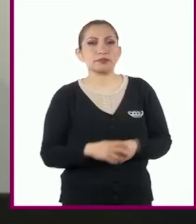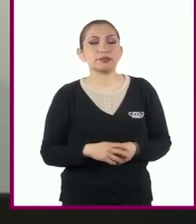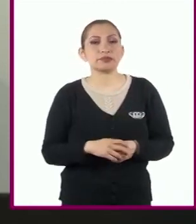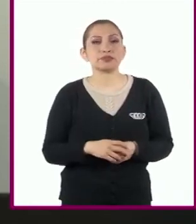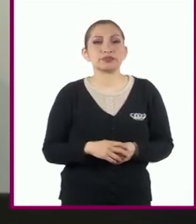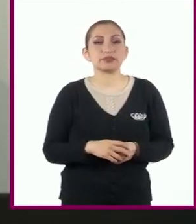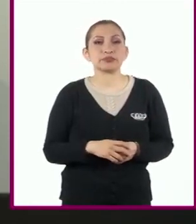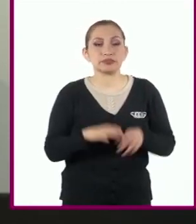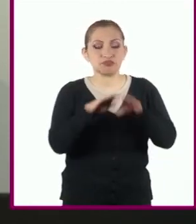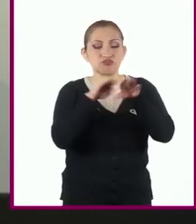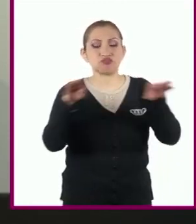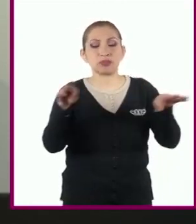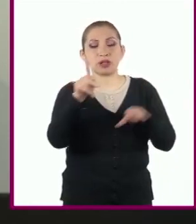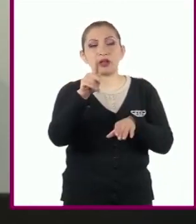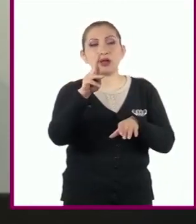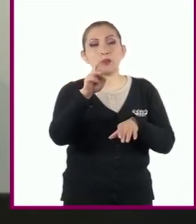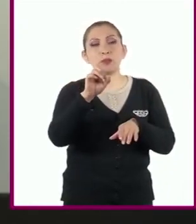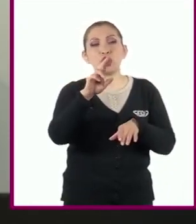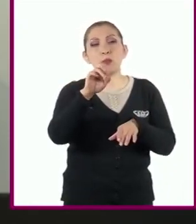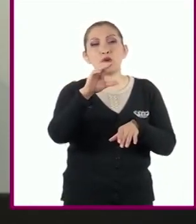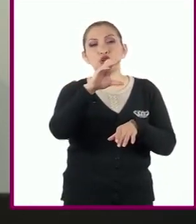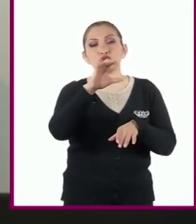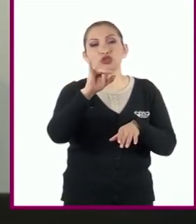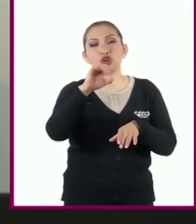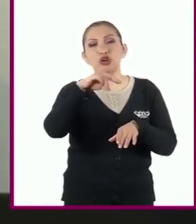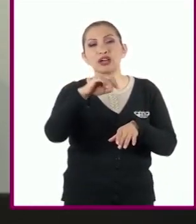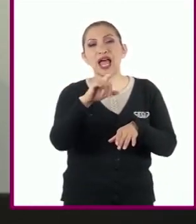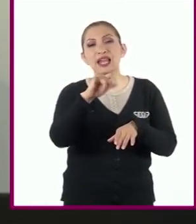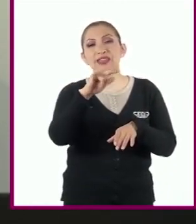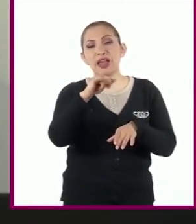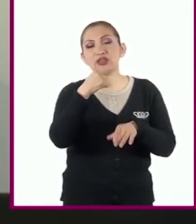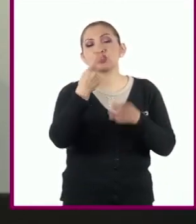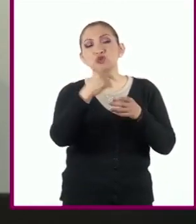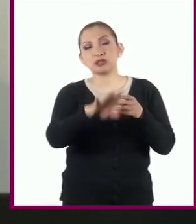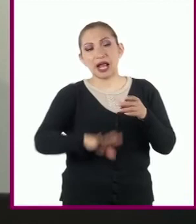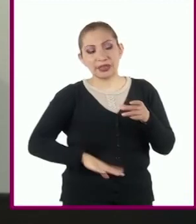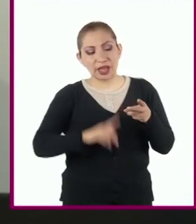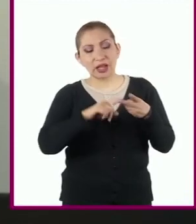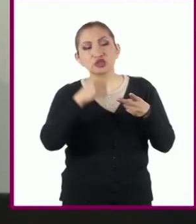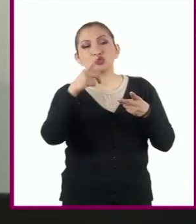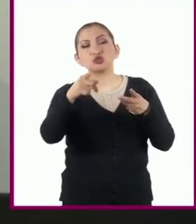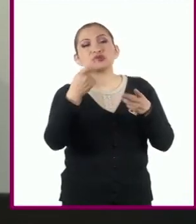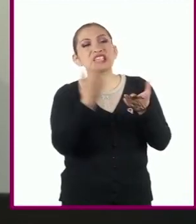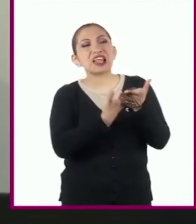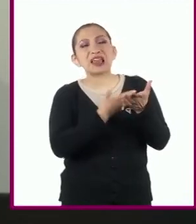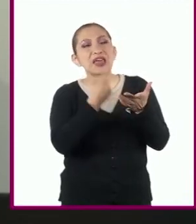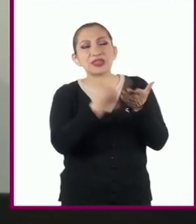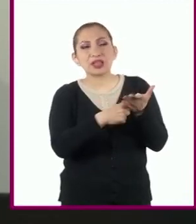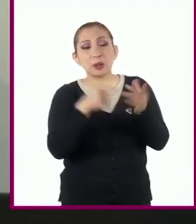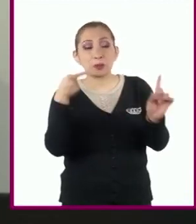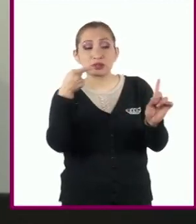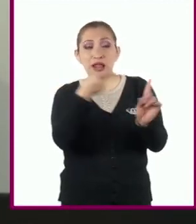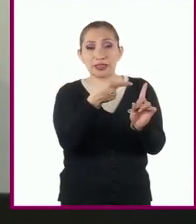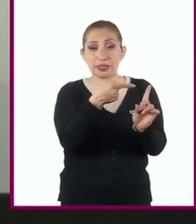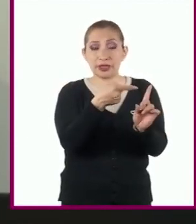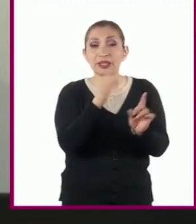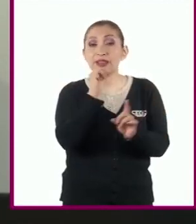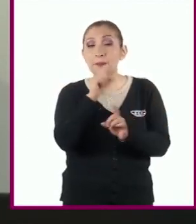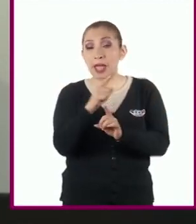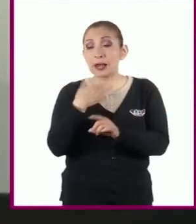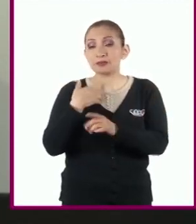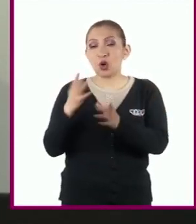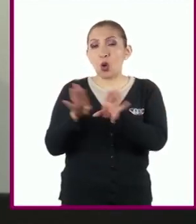La proporcionalidad, sus elementos y características de proporcionalidad directa, así como